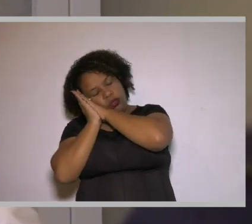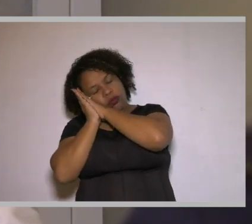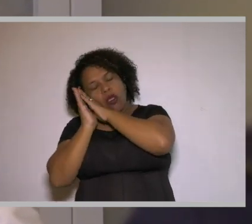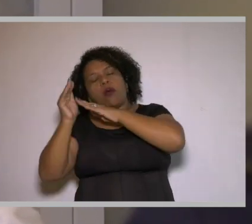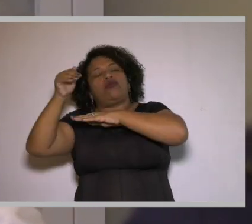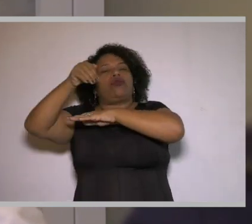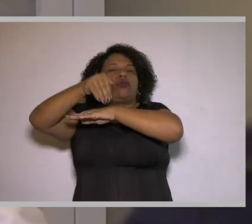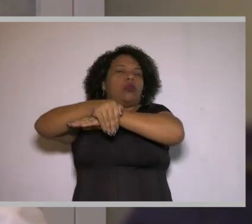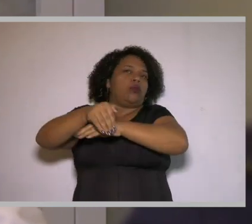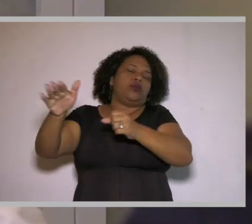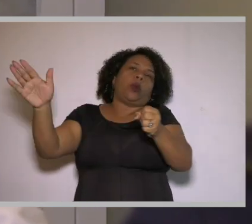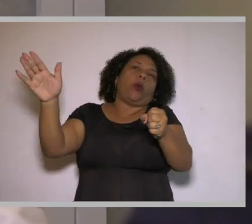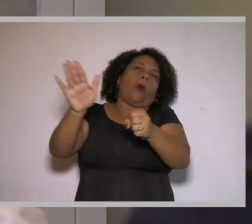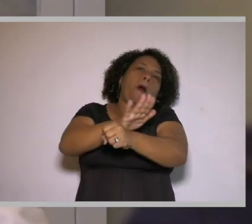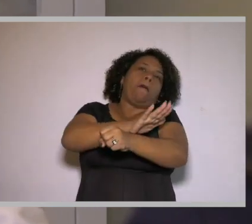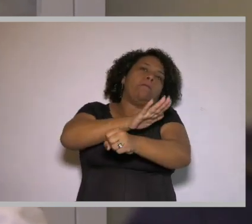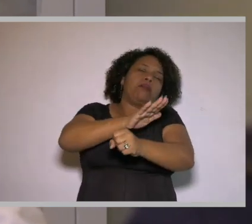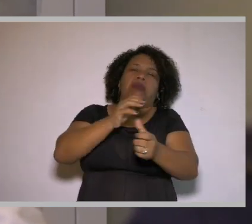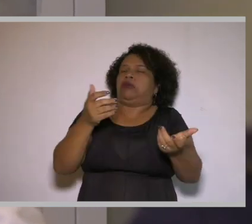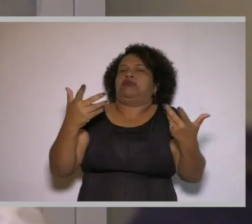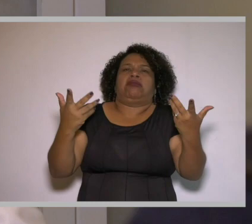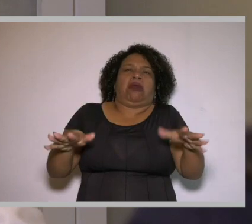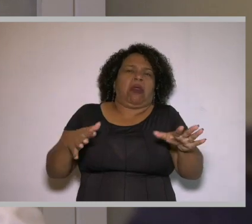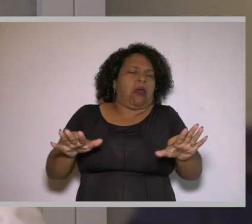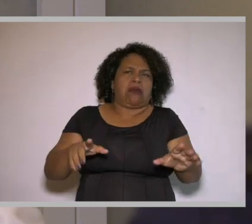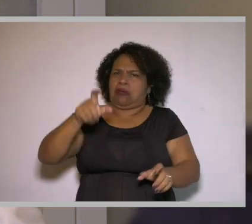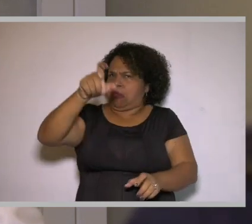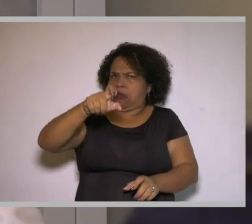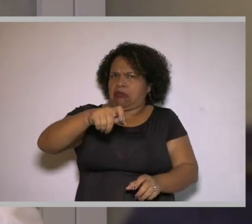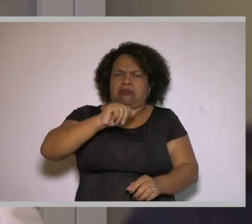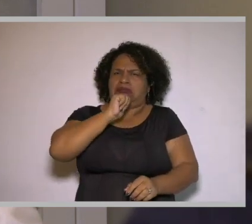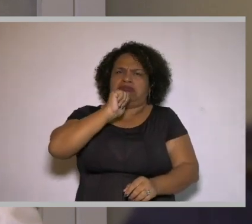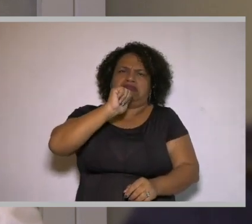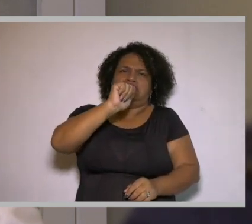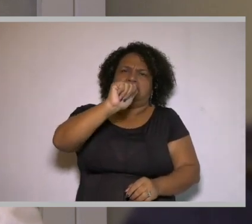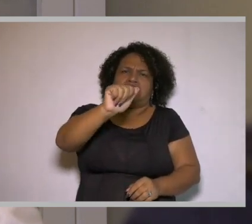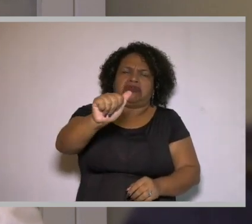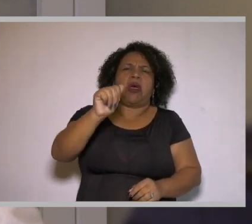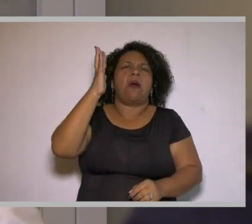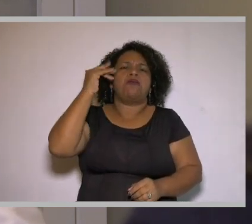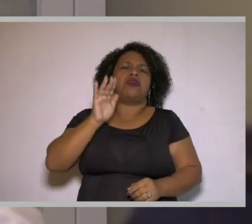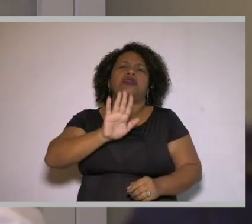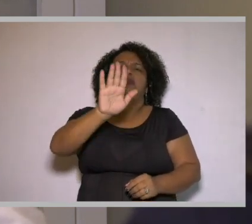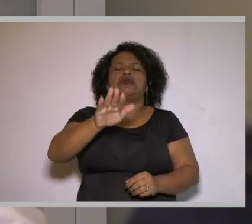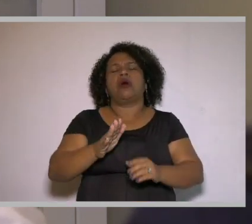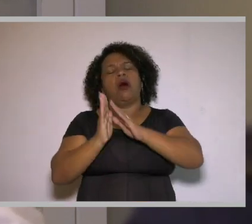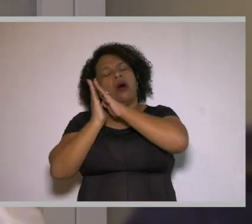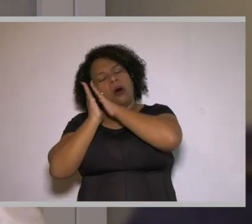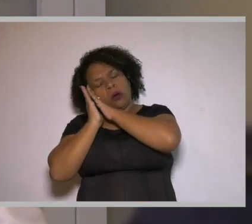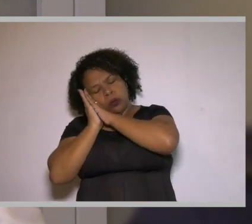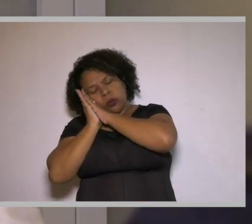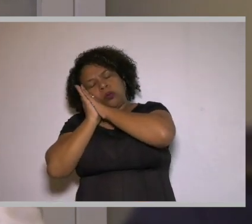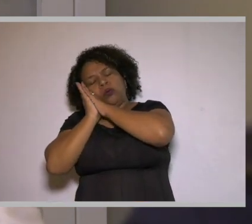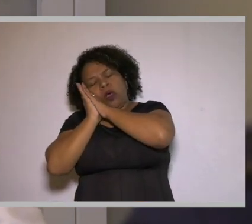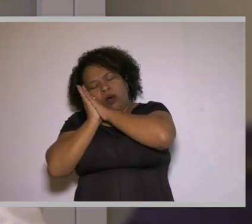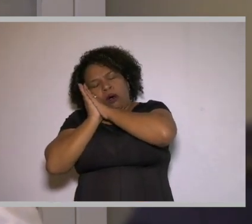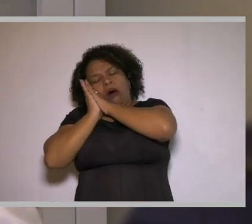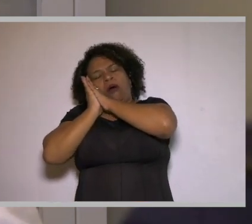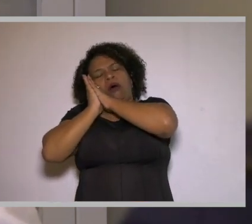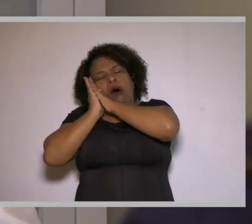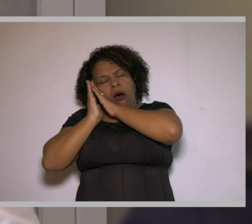amígdalas normales, que no le dificulta con la respiración, que no le dificulta con la comida, que tienen un sueño